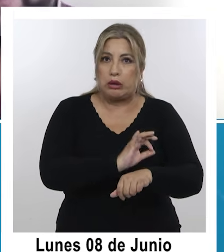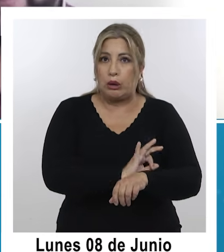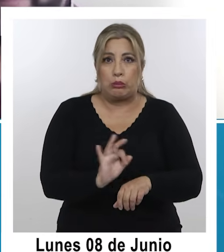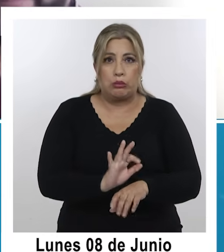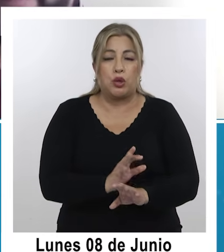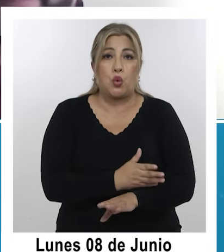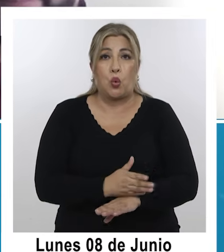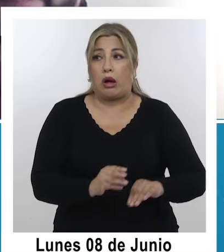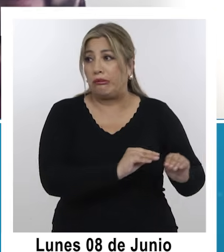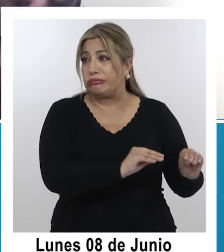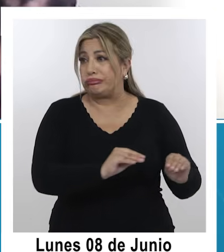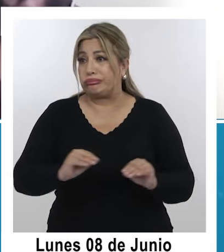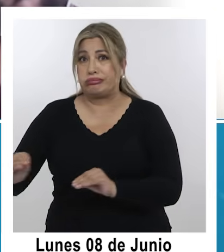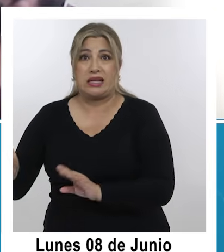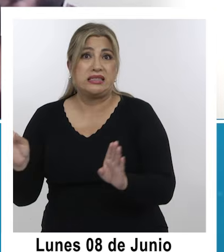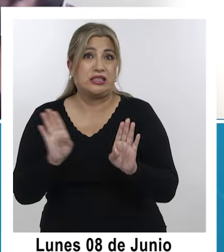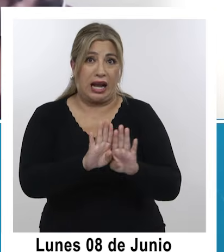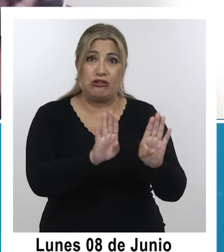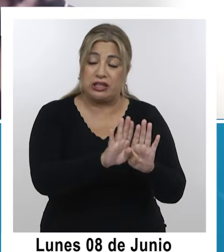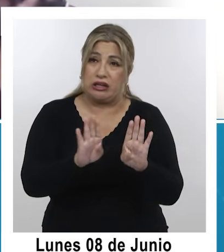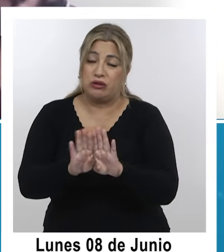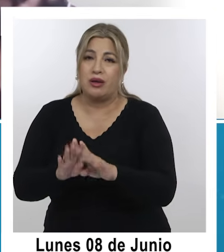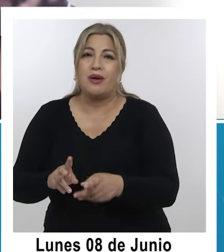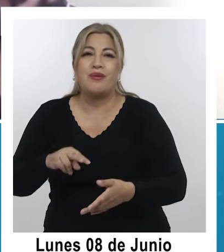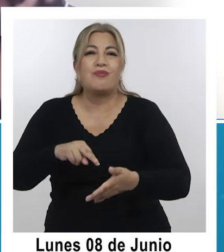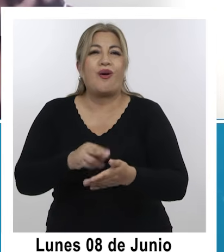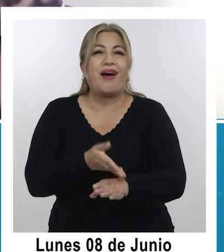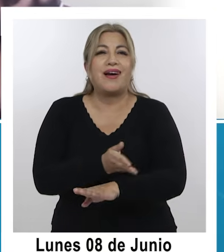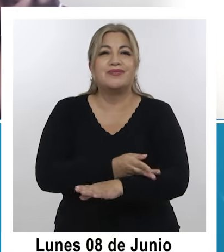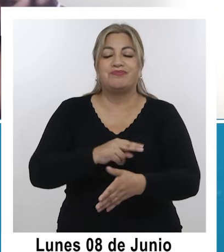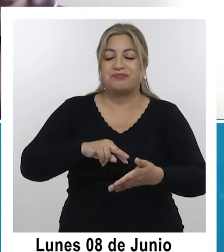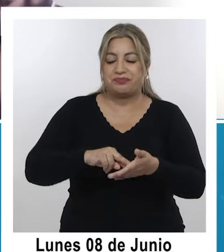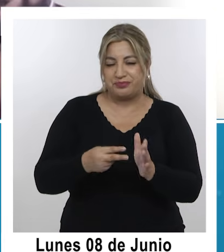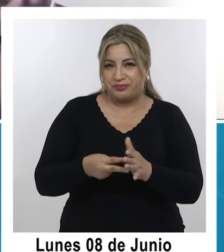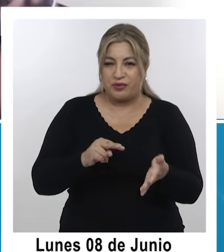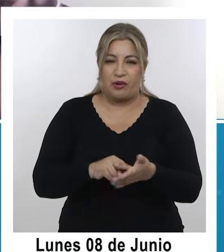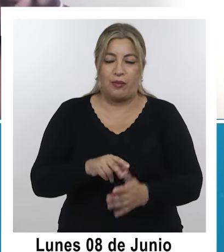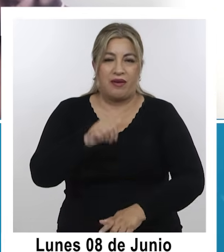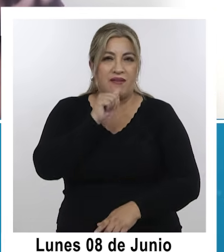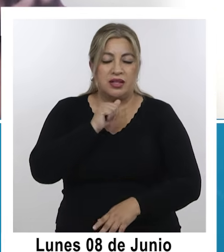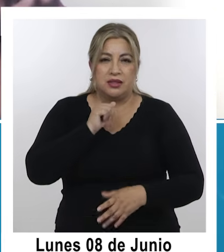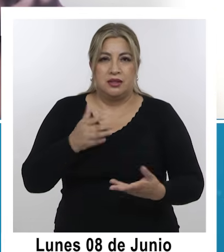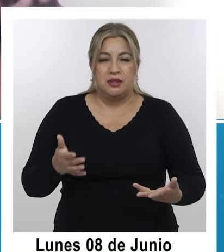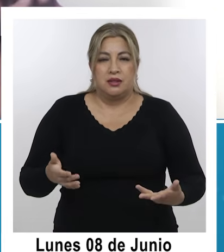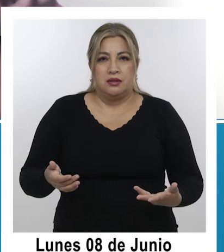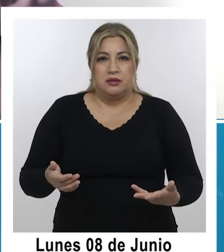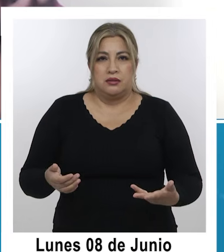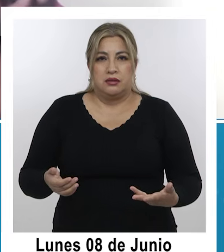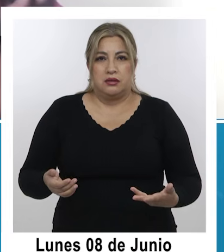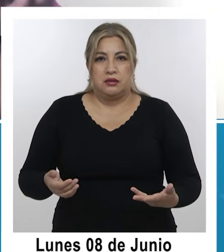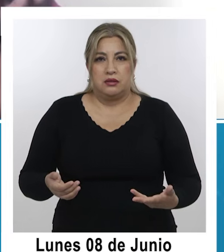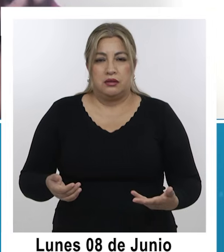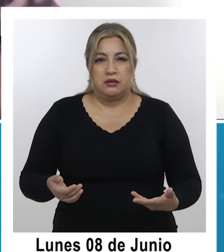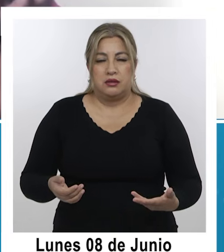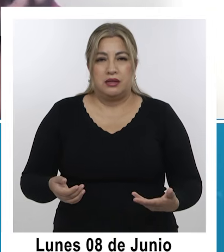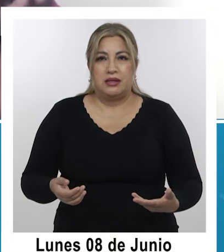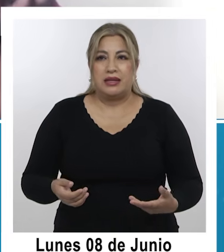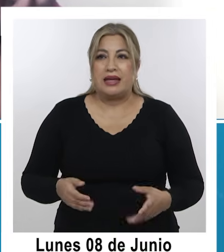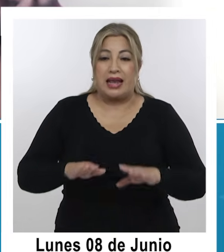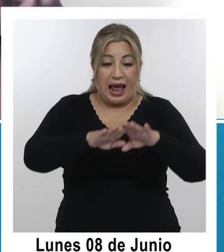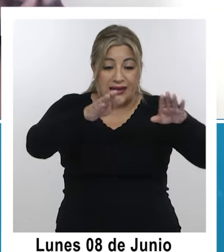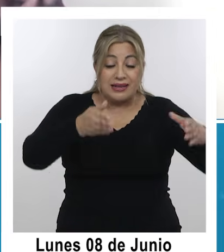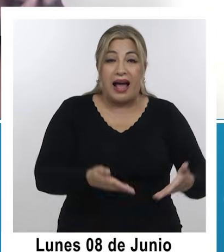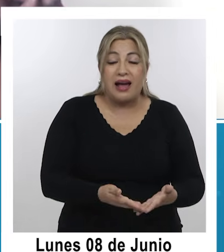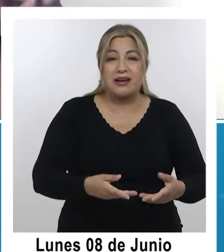abrieron, ¿no? Por problemas logísticos, porque no llegó todo lo que es la ánfora, el